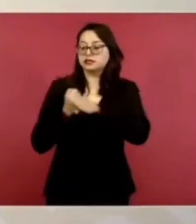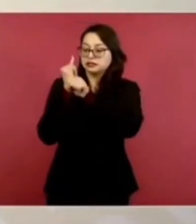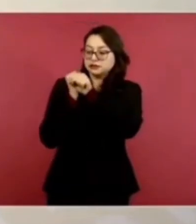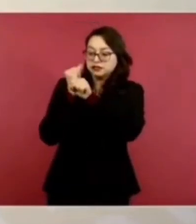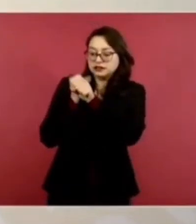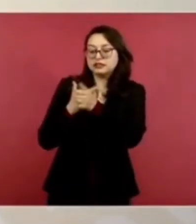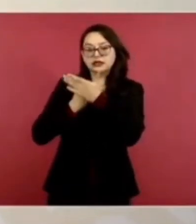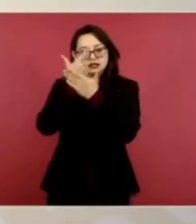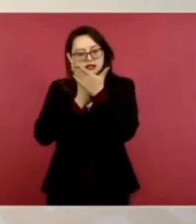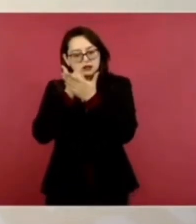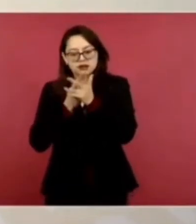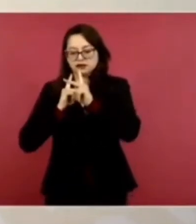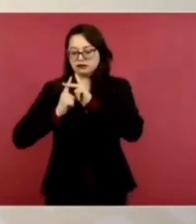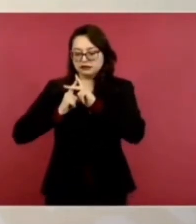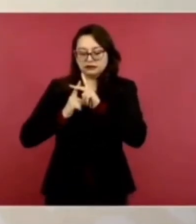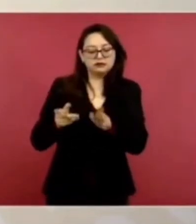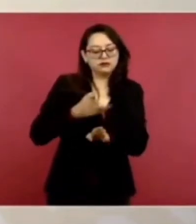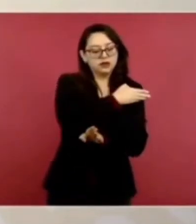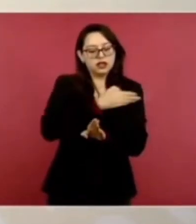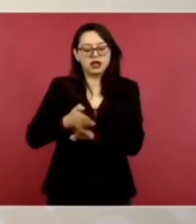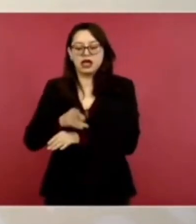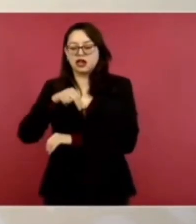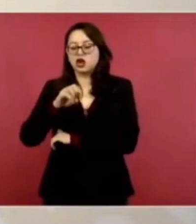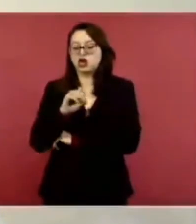sino que